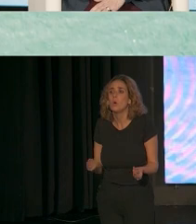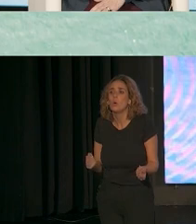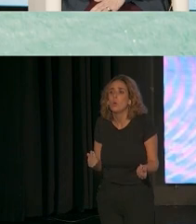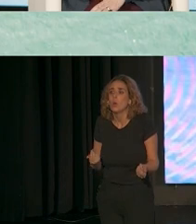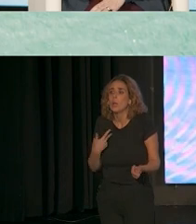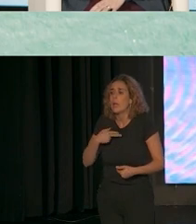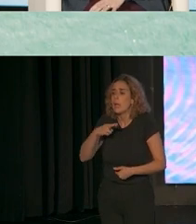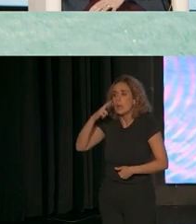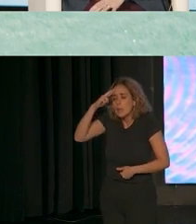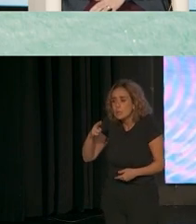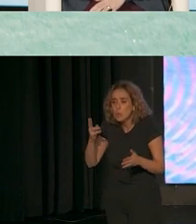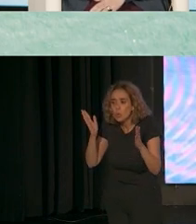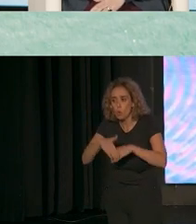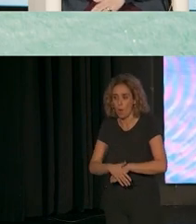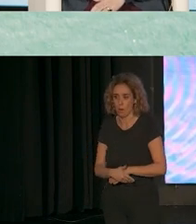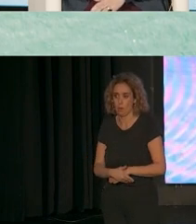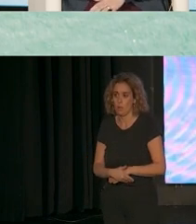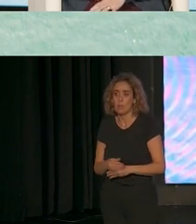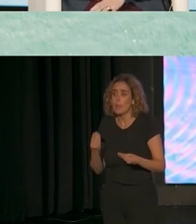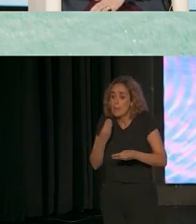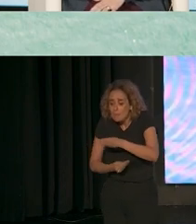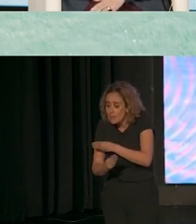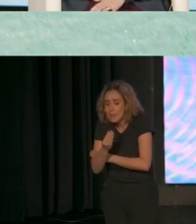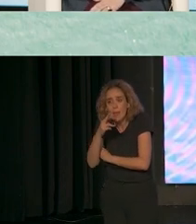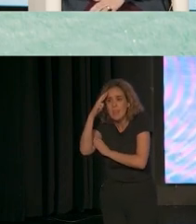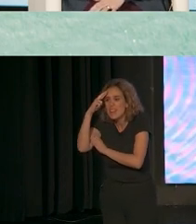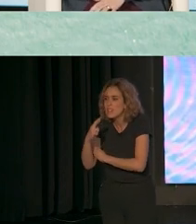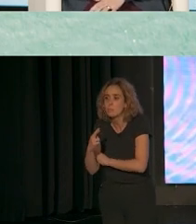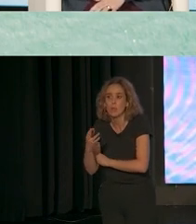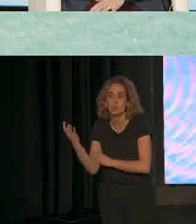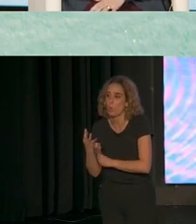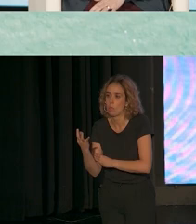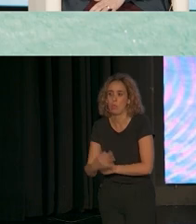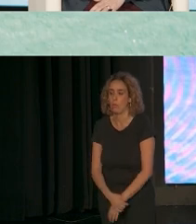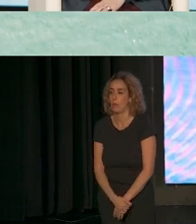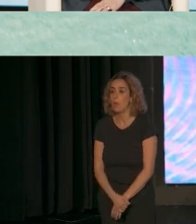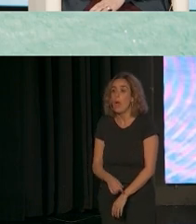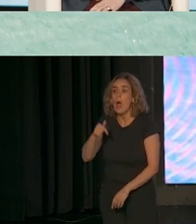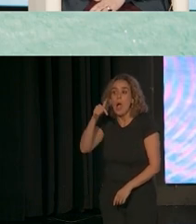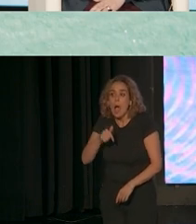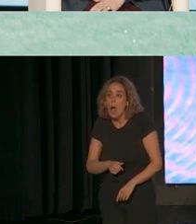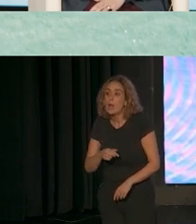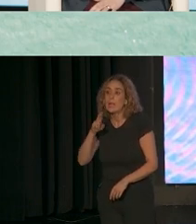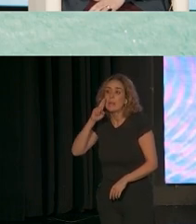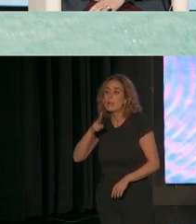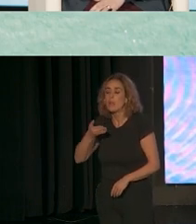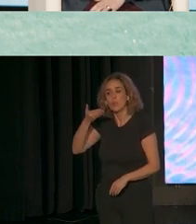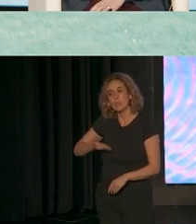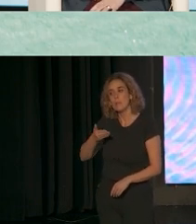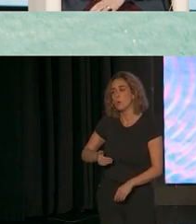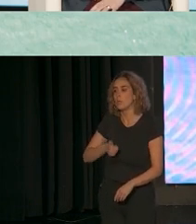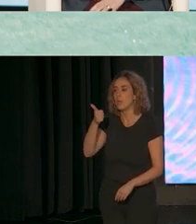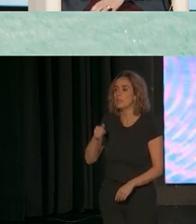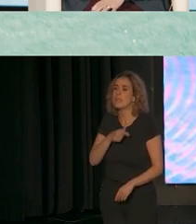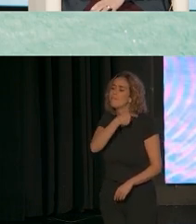que no respeta desde el primer día de su vida. Tenéis una imagen aquí de las razones más importantes que yo tengo. Este